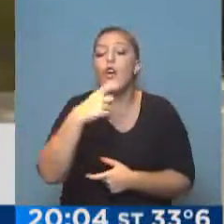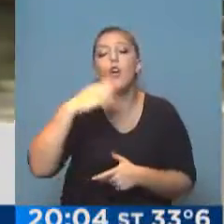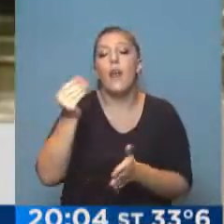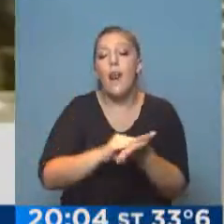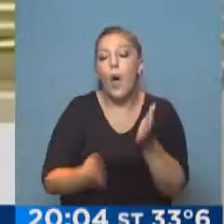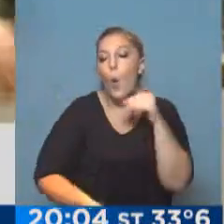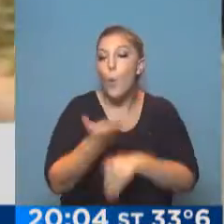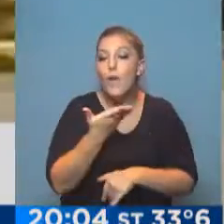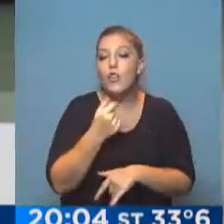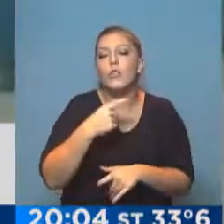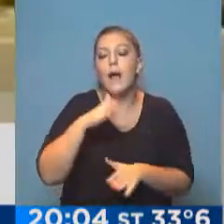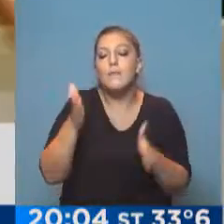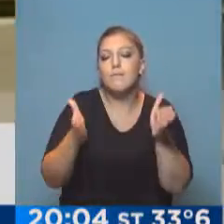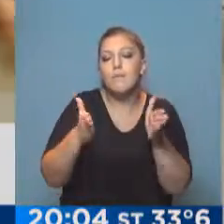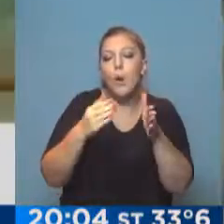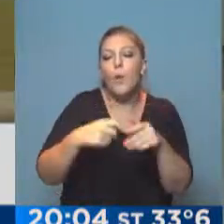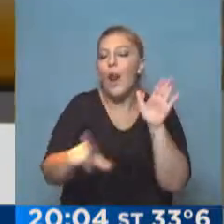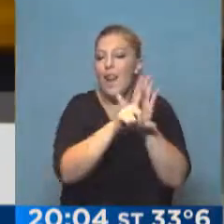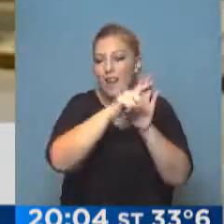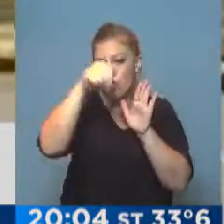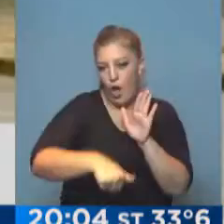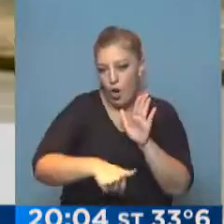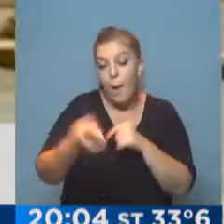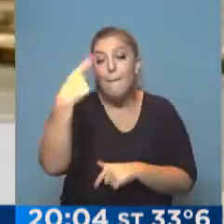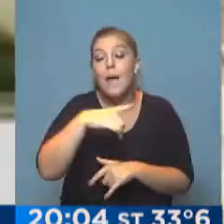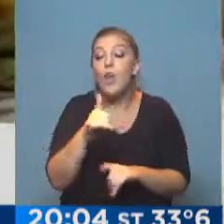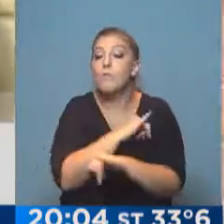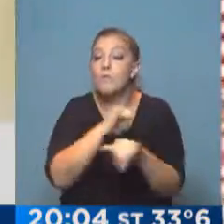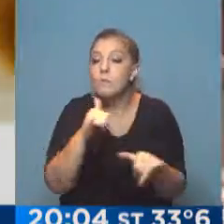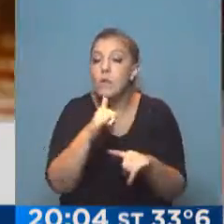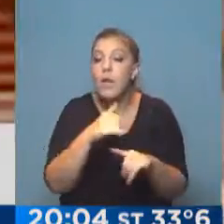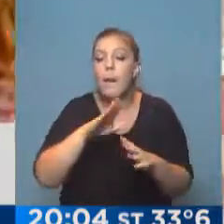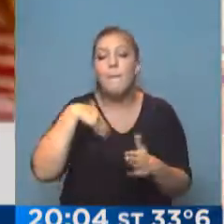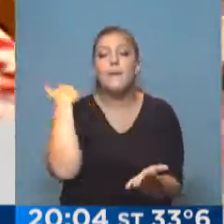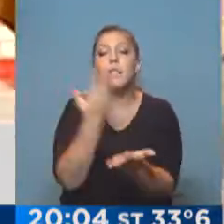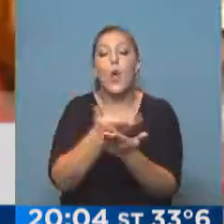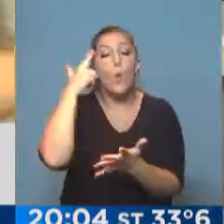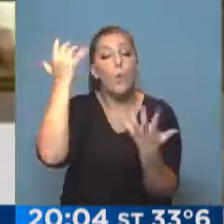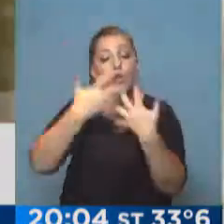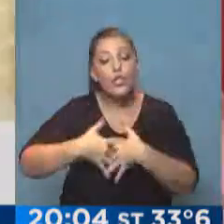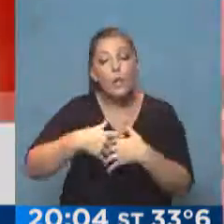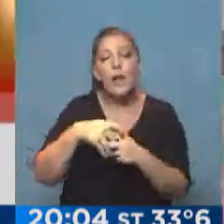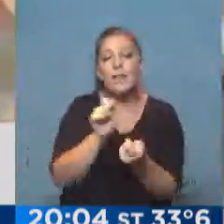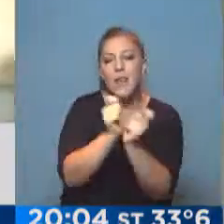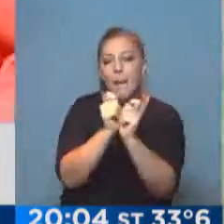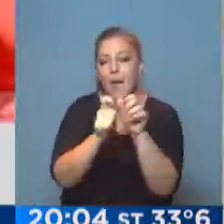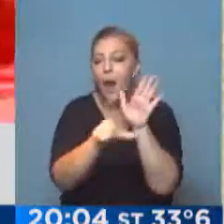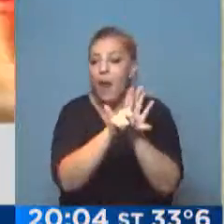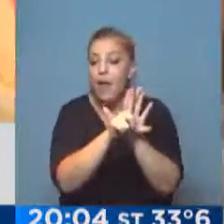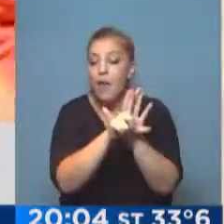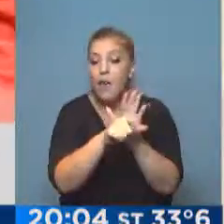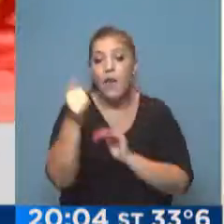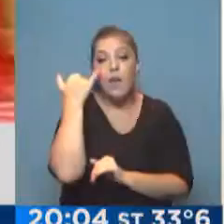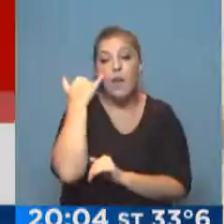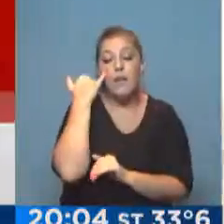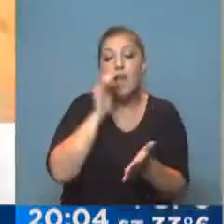los parámetros fijados por la legislación vigente, pero adelantó que presentará un proyecto en marzo para modificar la norma y a través